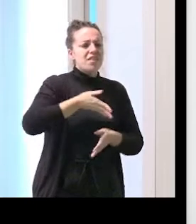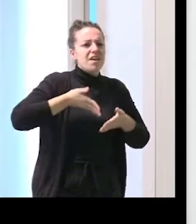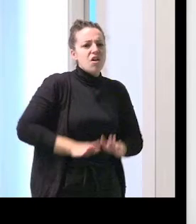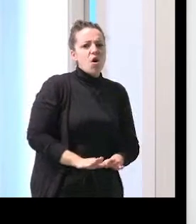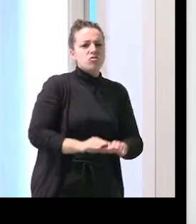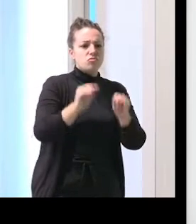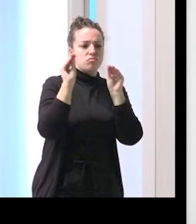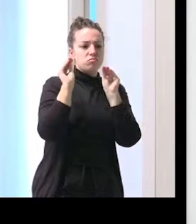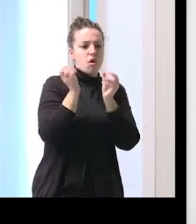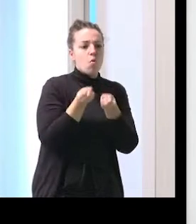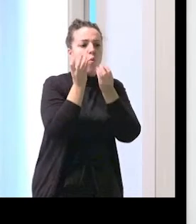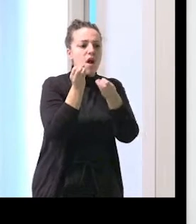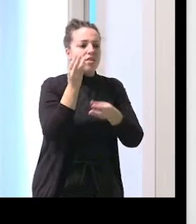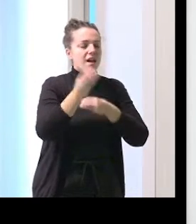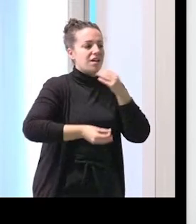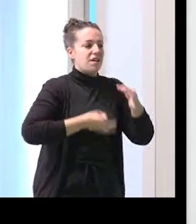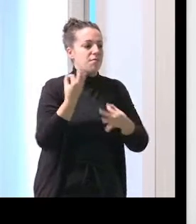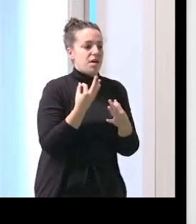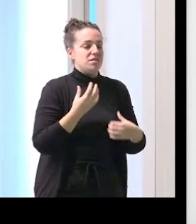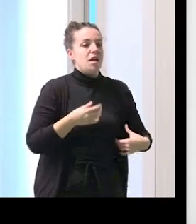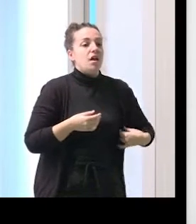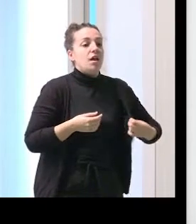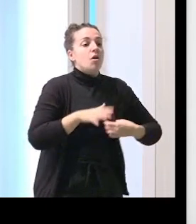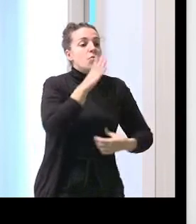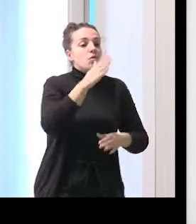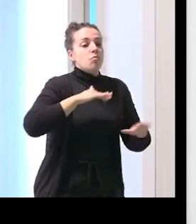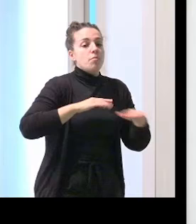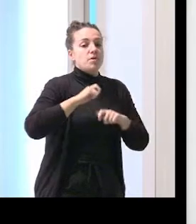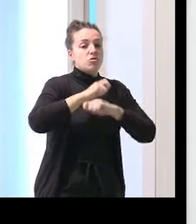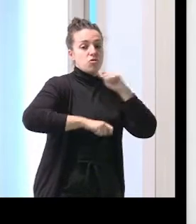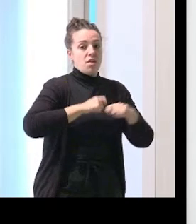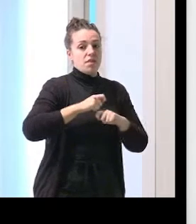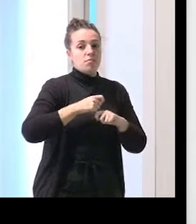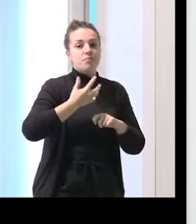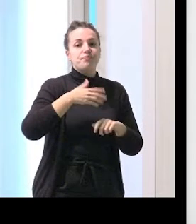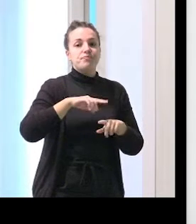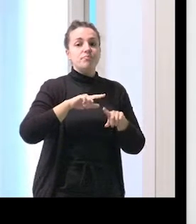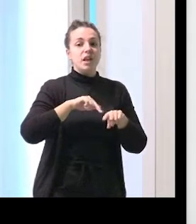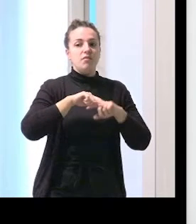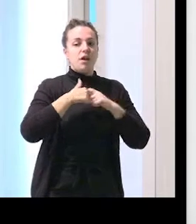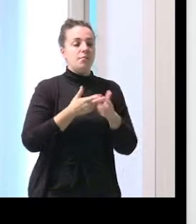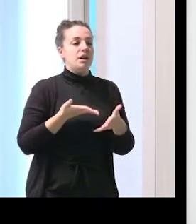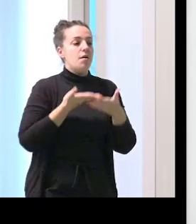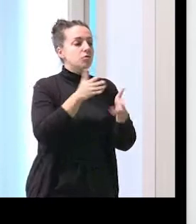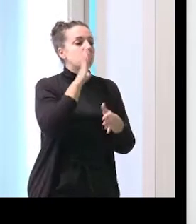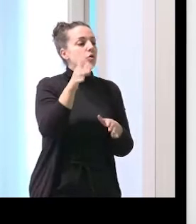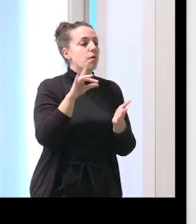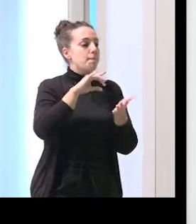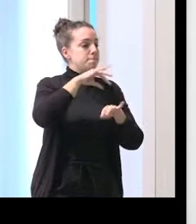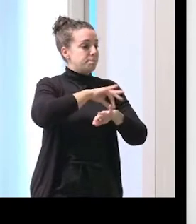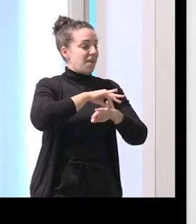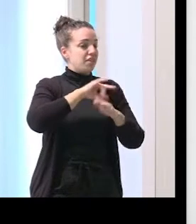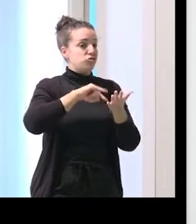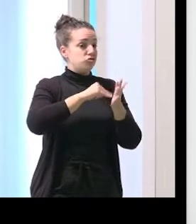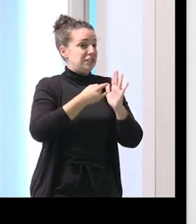que es uno de los grandes logros, el movimiento asociativo en el apoyo a la familia, en el que los médicos, el sistema es muy difícil que lo